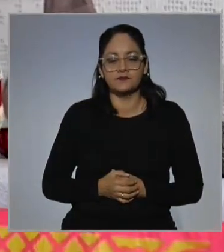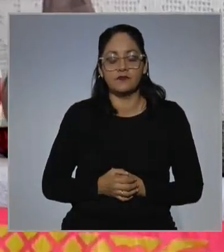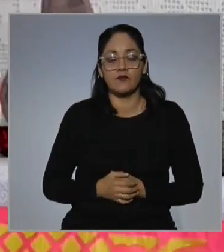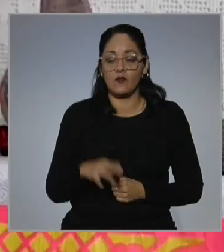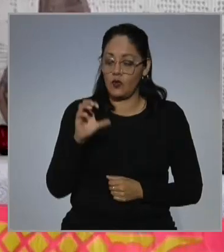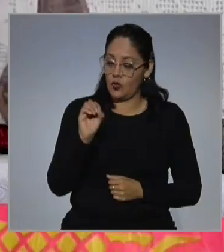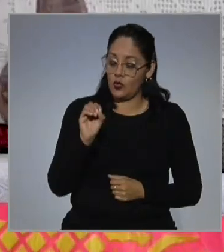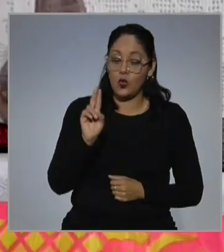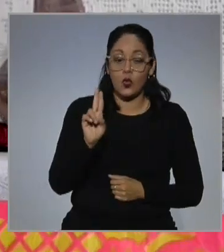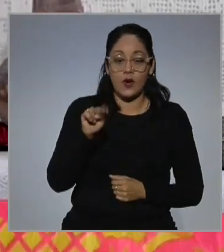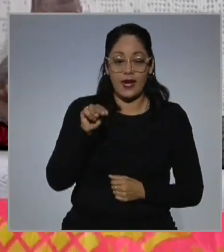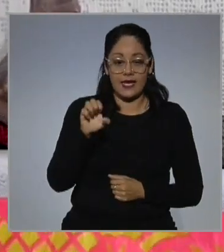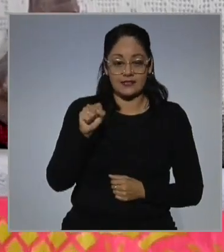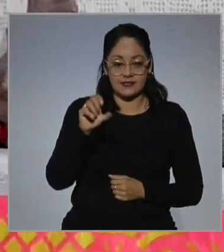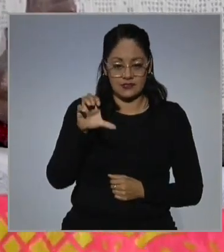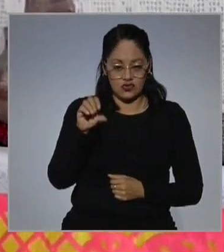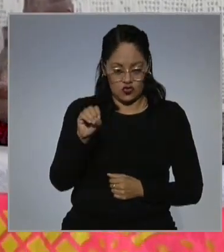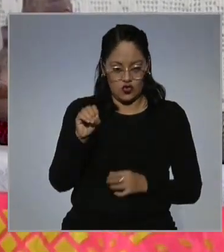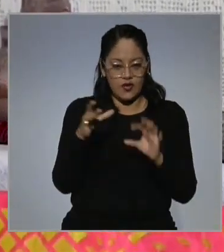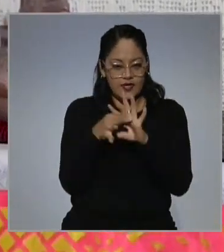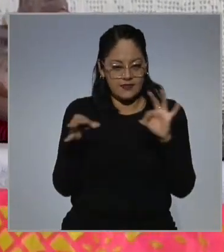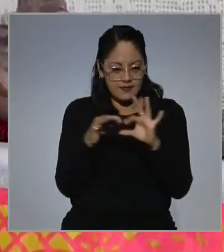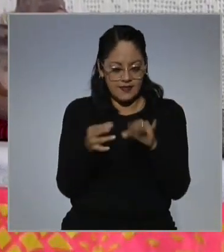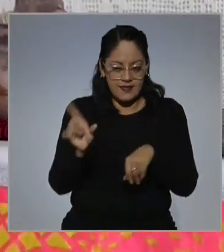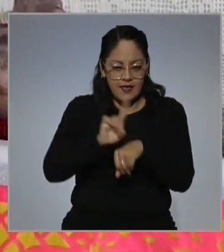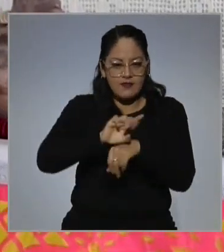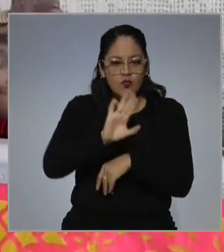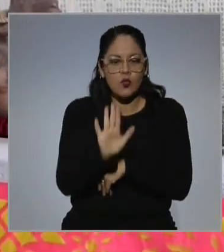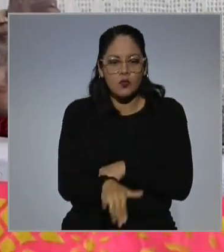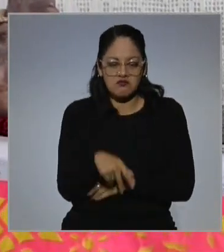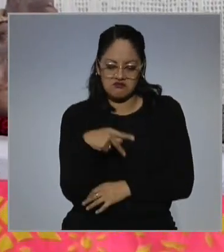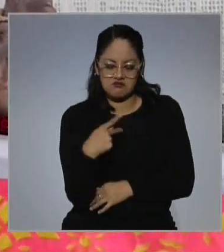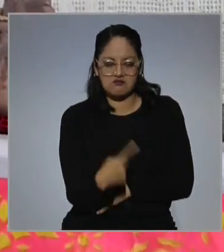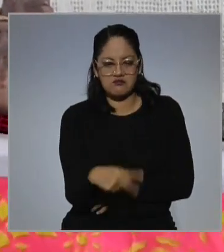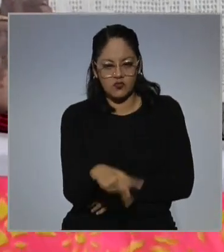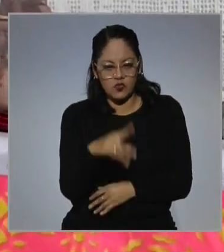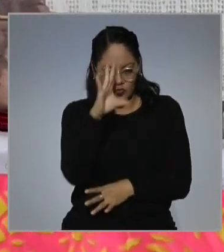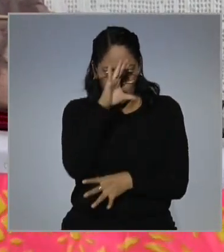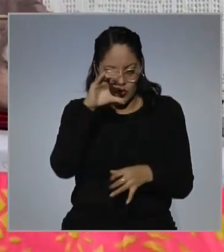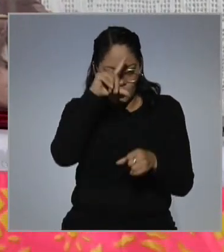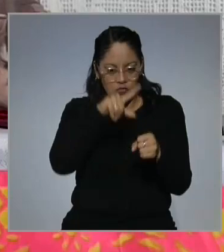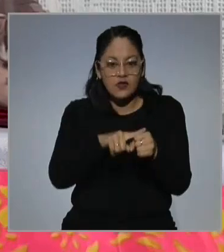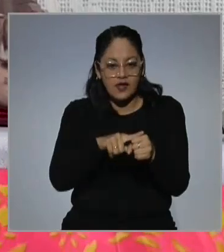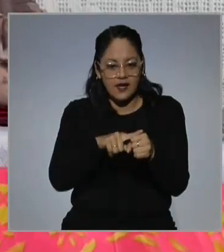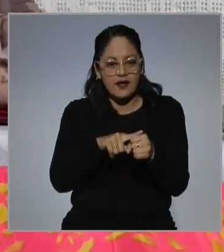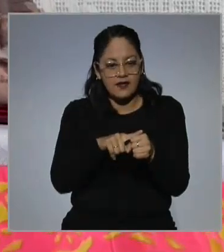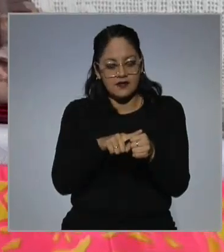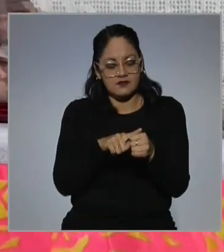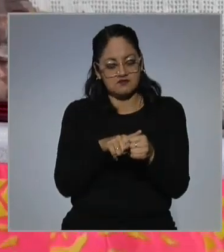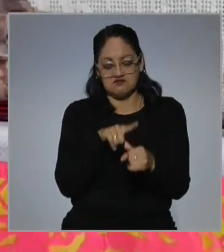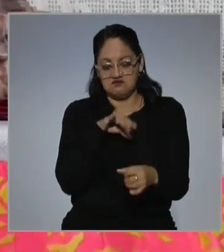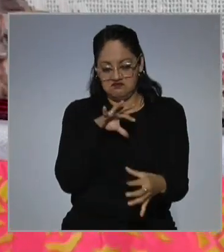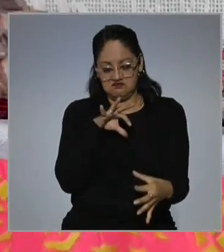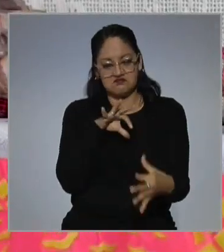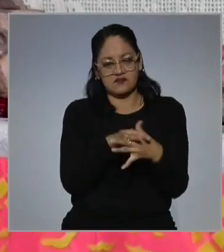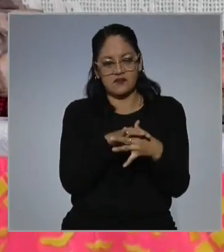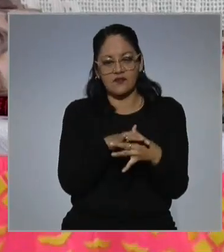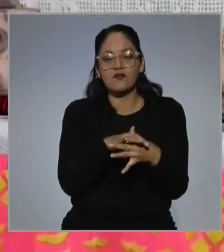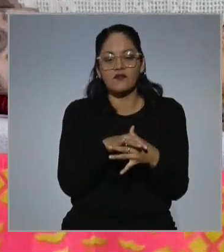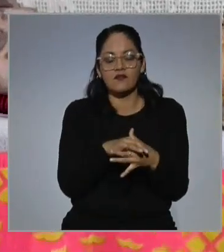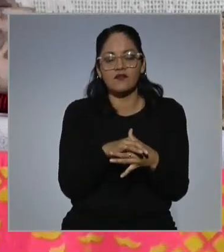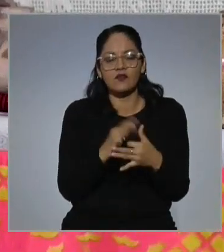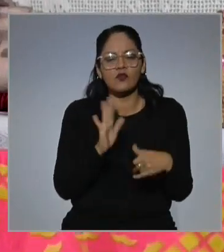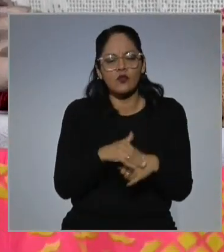La UNESCO declaró el Día de Muertos como Patrimonio Cultural Intangible